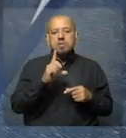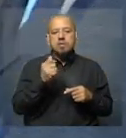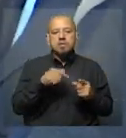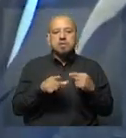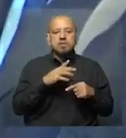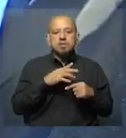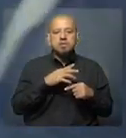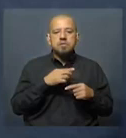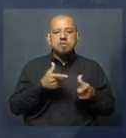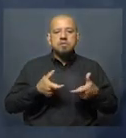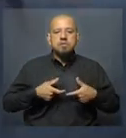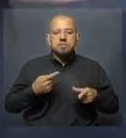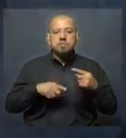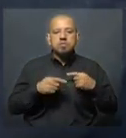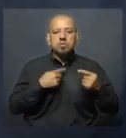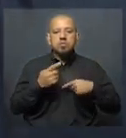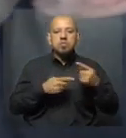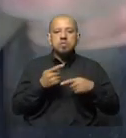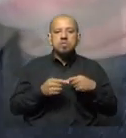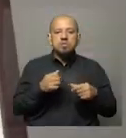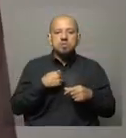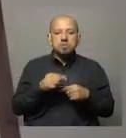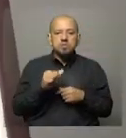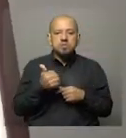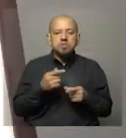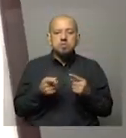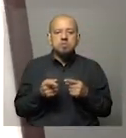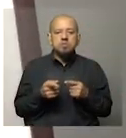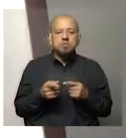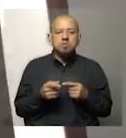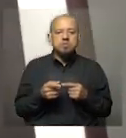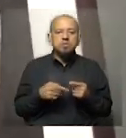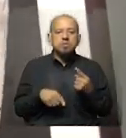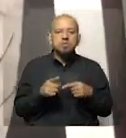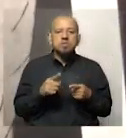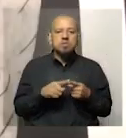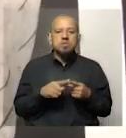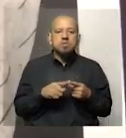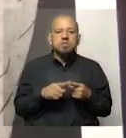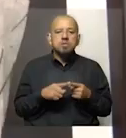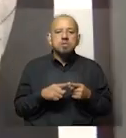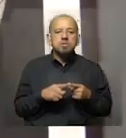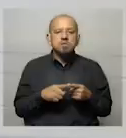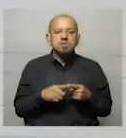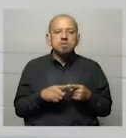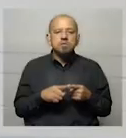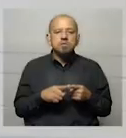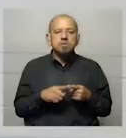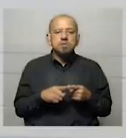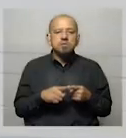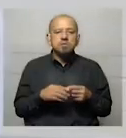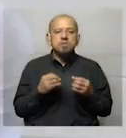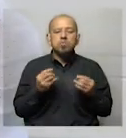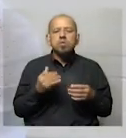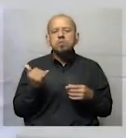la medalla de oro, pero que si seguimos así le vamos a ganar, pues ya se fue el pobre Sánchez. ¿Por qué pensás que duró